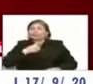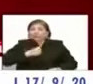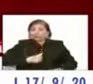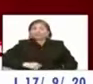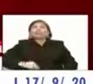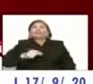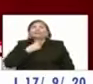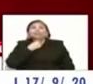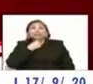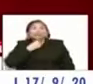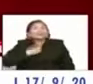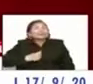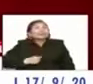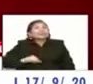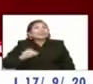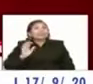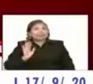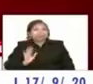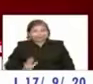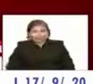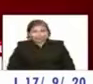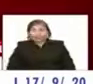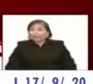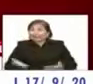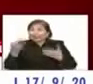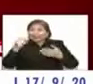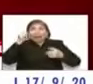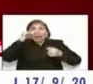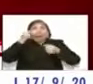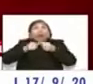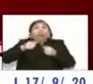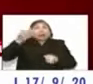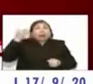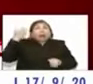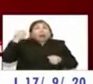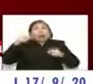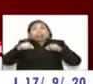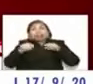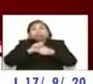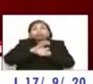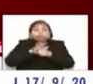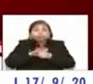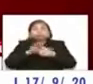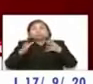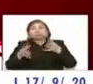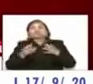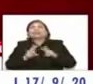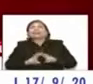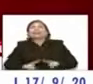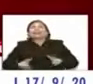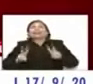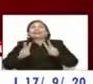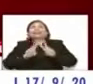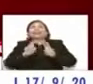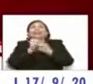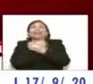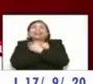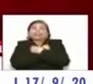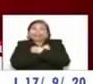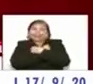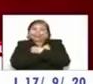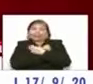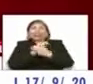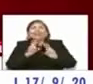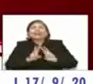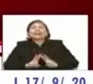nuestros nietos, de traer estos recuerdos a revalorar el amor, a